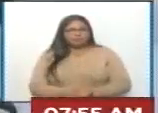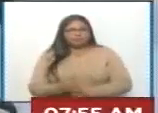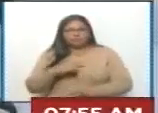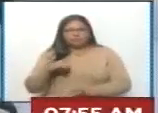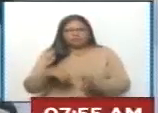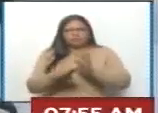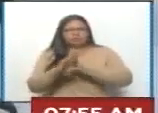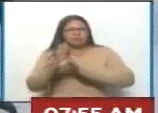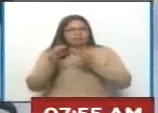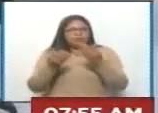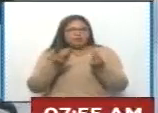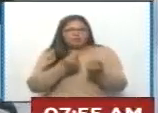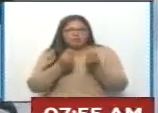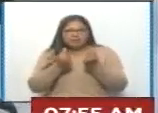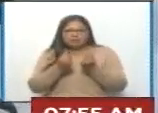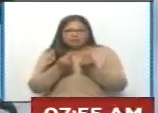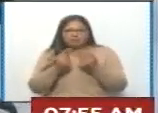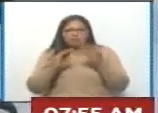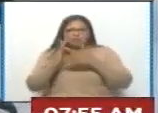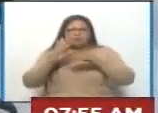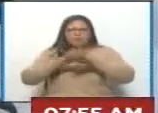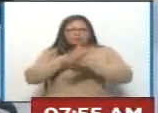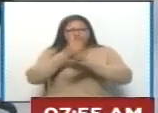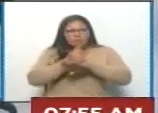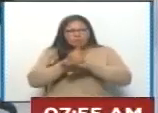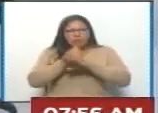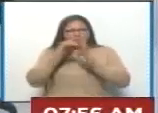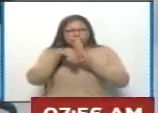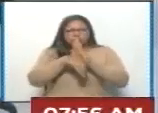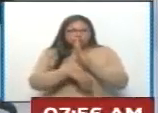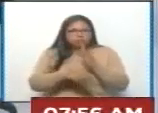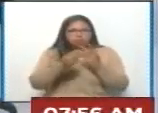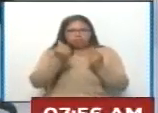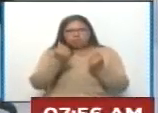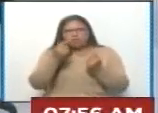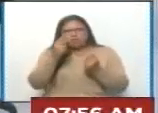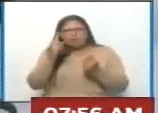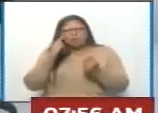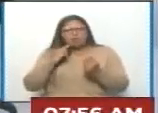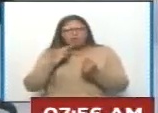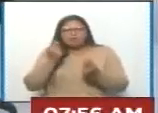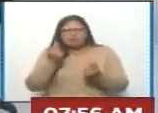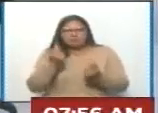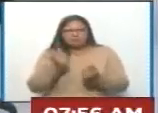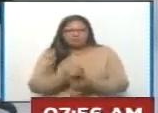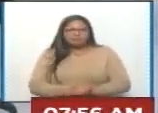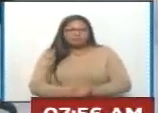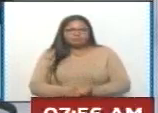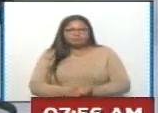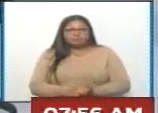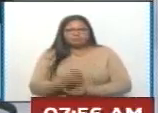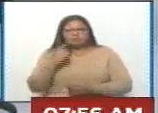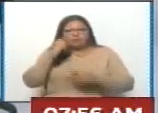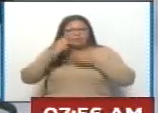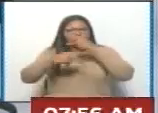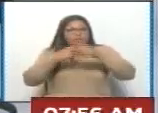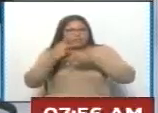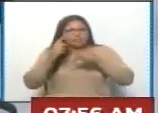incremento de los precios está siendo fomentado por la devaluación de la moneda que ya les expliqué. Tiene también un componente